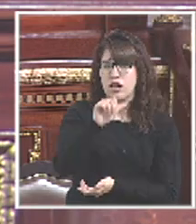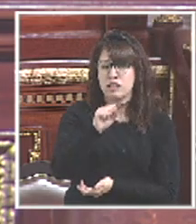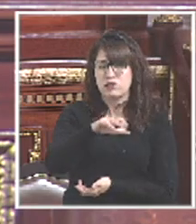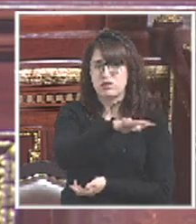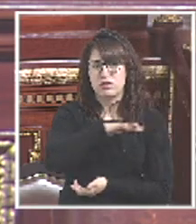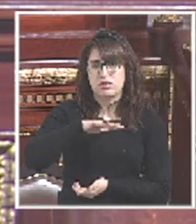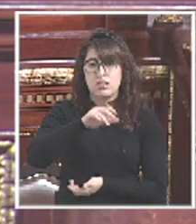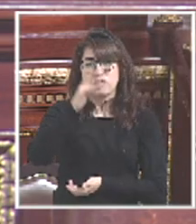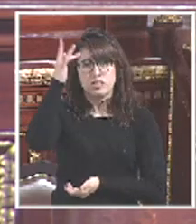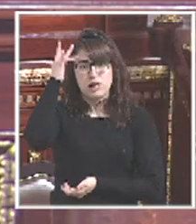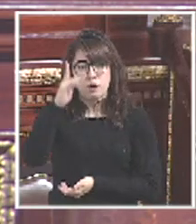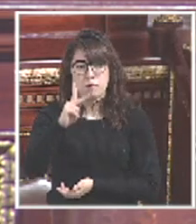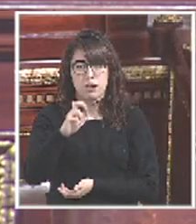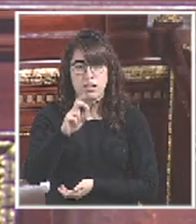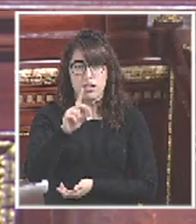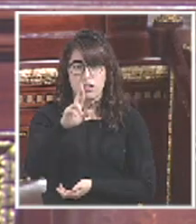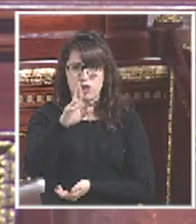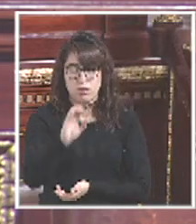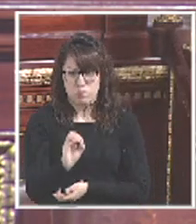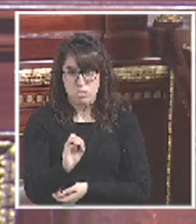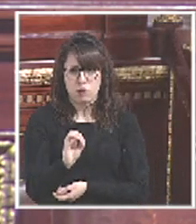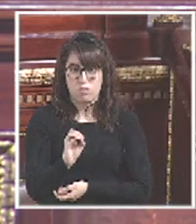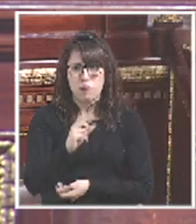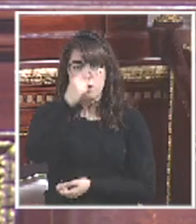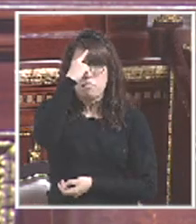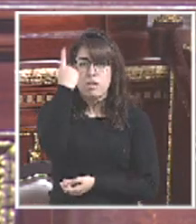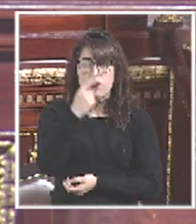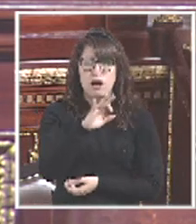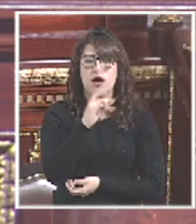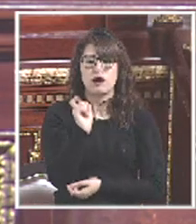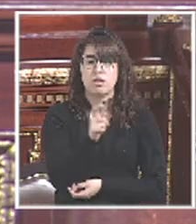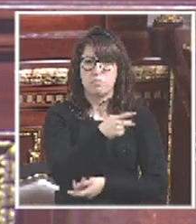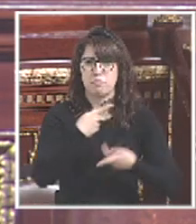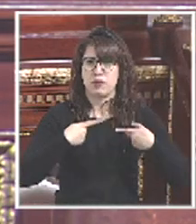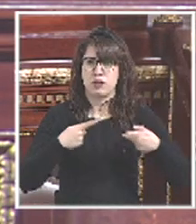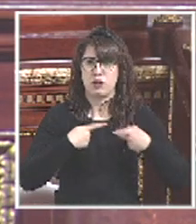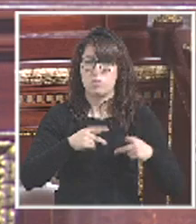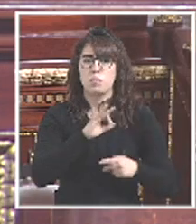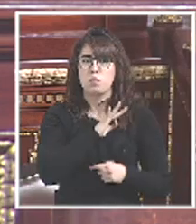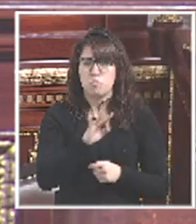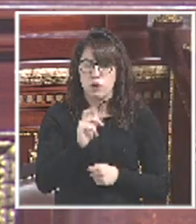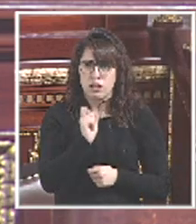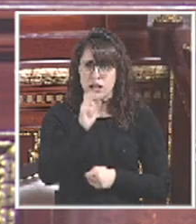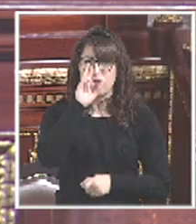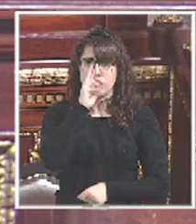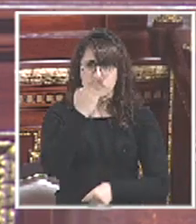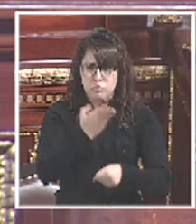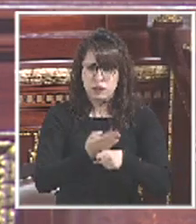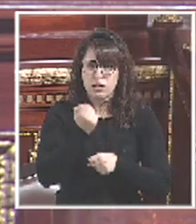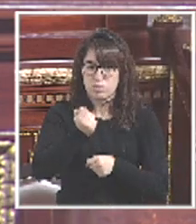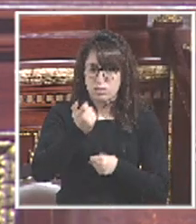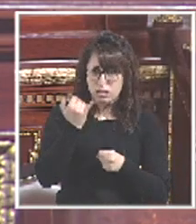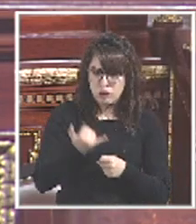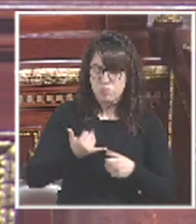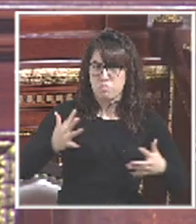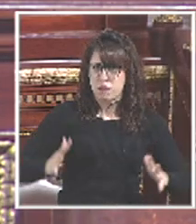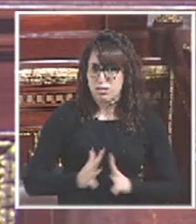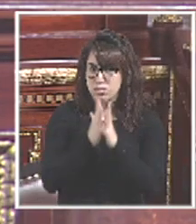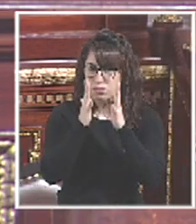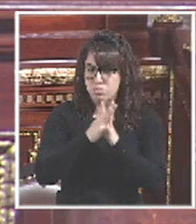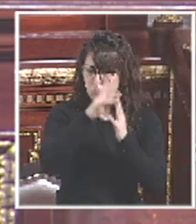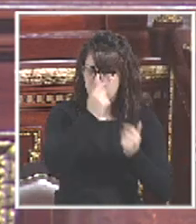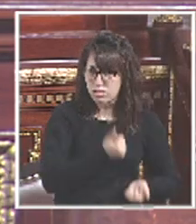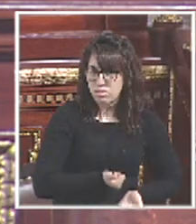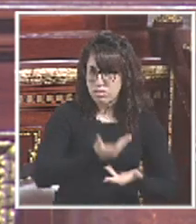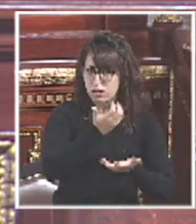San Pedro. Por lo que, con el fin de incentivar a la comunidad y generar la participación comunitaria, es necesario que